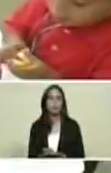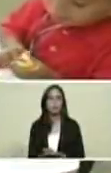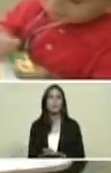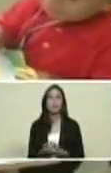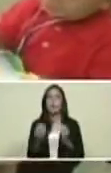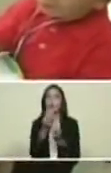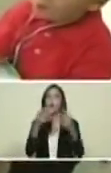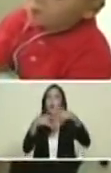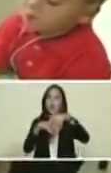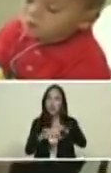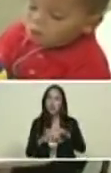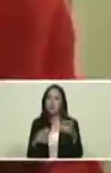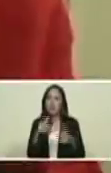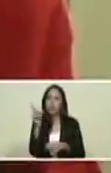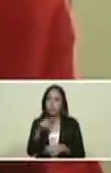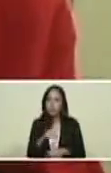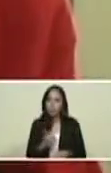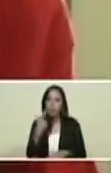¿Cómo están ustedes?